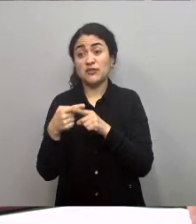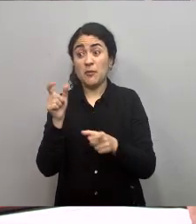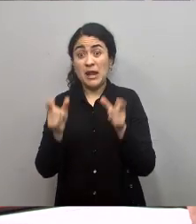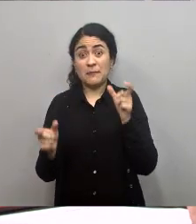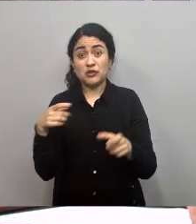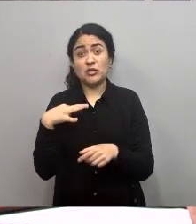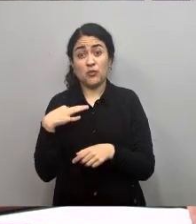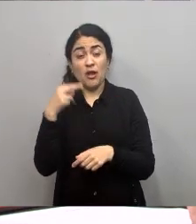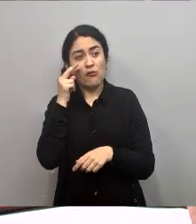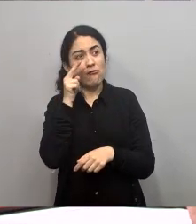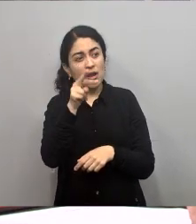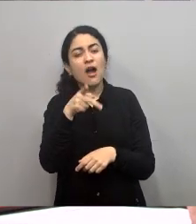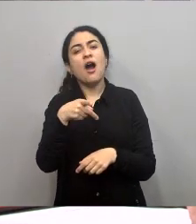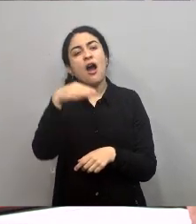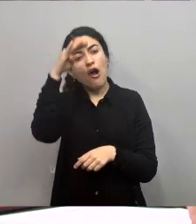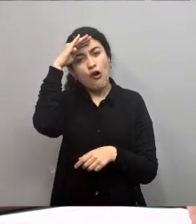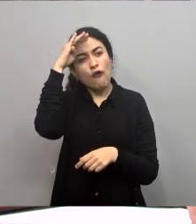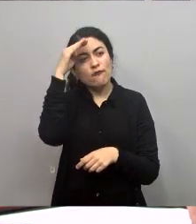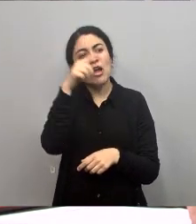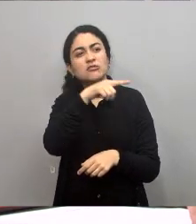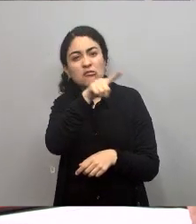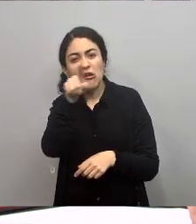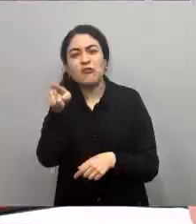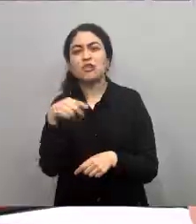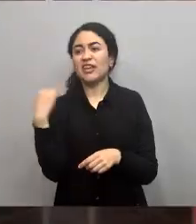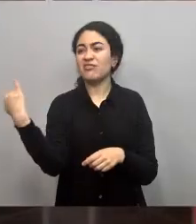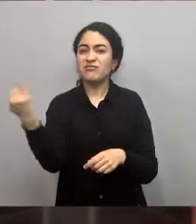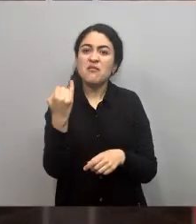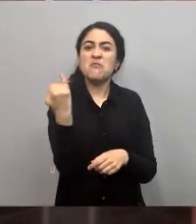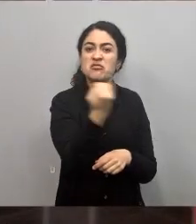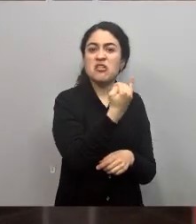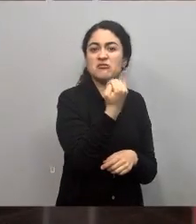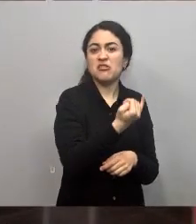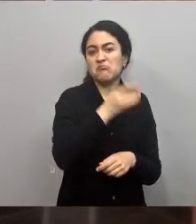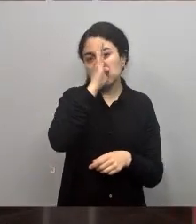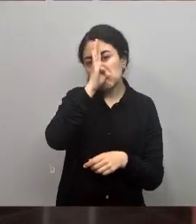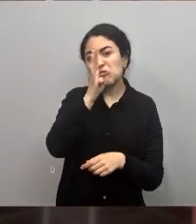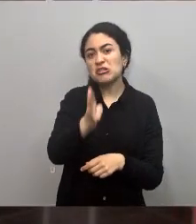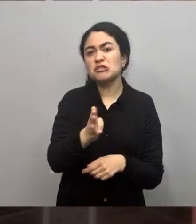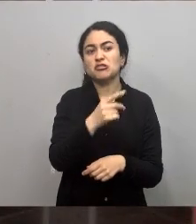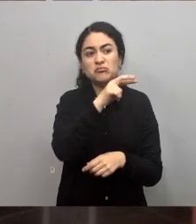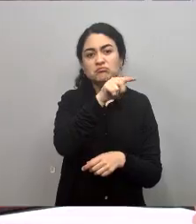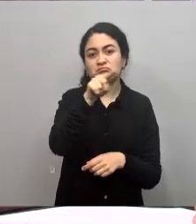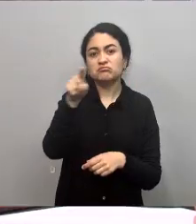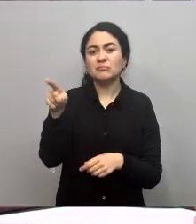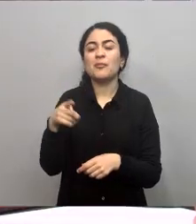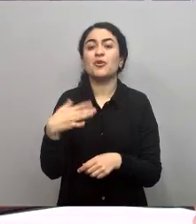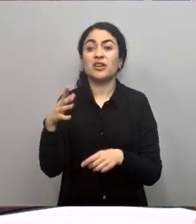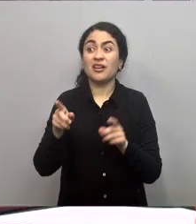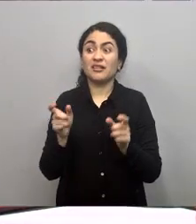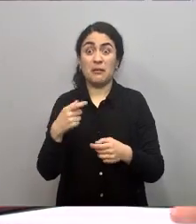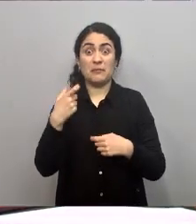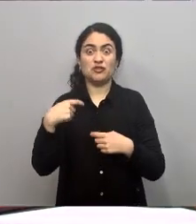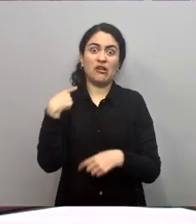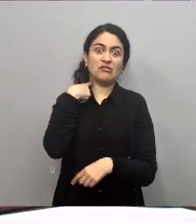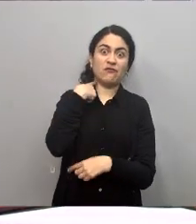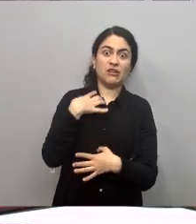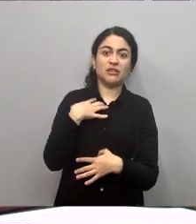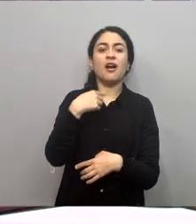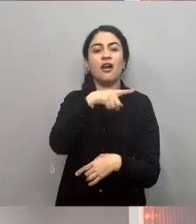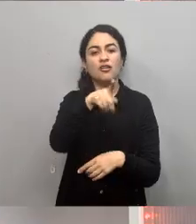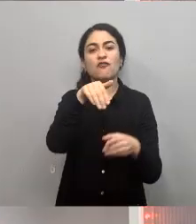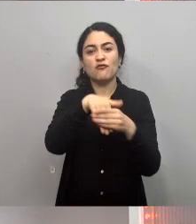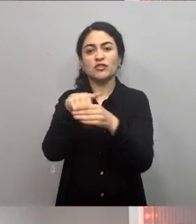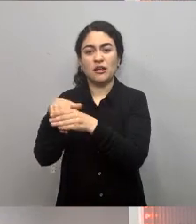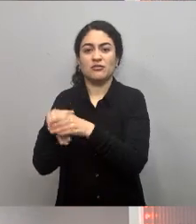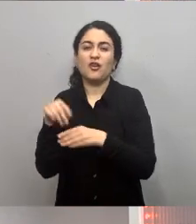puede confiar de que sus autoridades están actuando con total independencia frente a temas que los afecta directamente. Como ocurrió, ¿no es cierto?, en